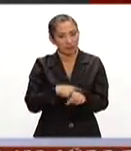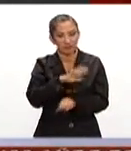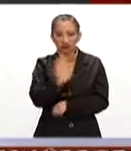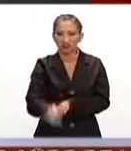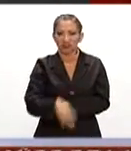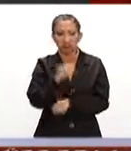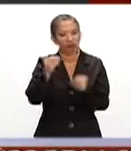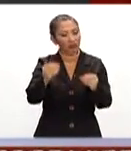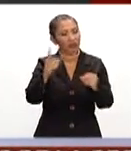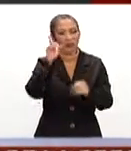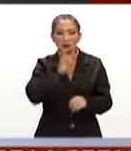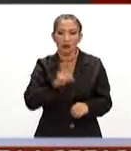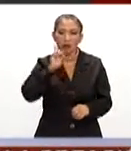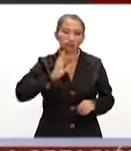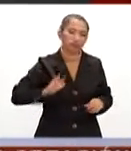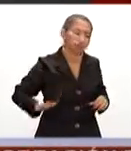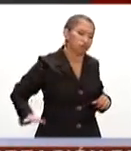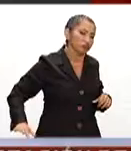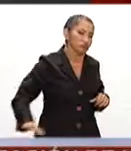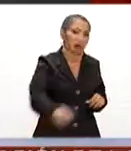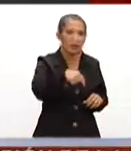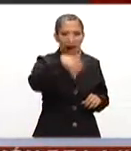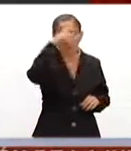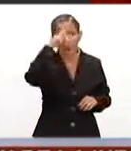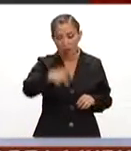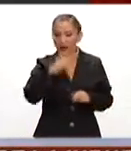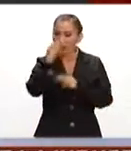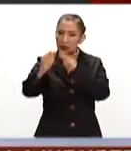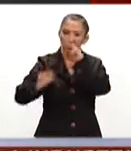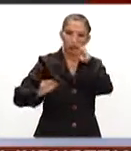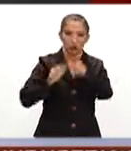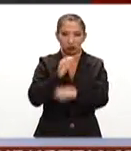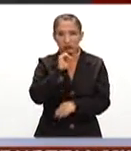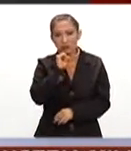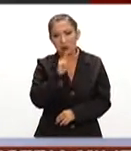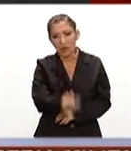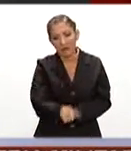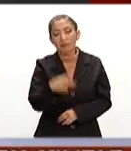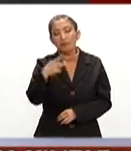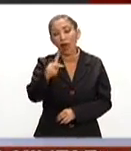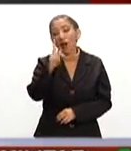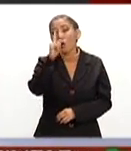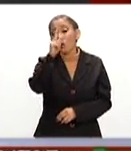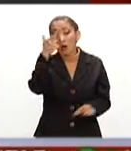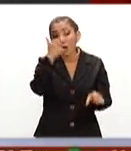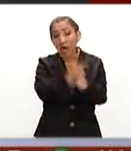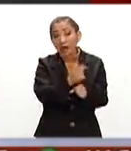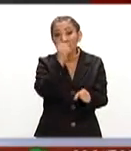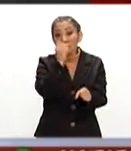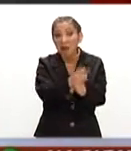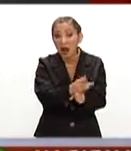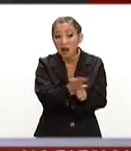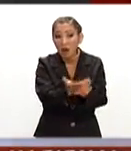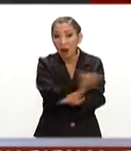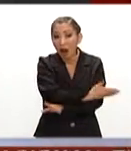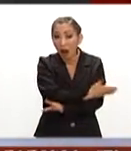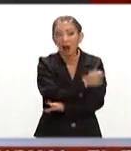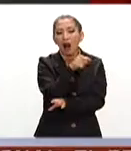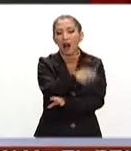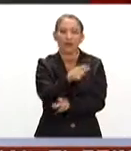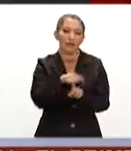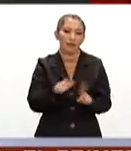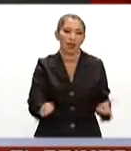vida de muchas mujeres en nuestro país y en todo el mundo, pero una detección a tiempo es